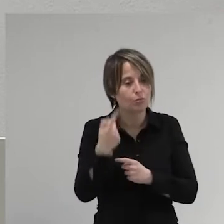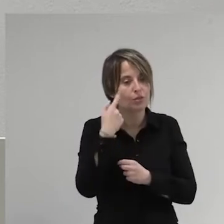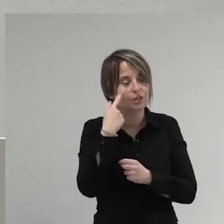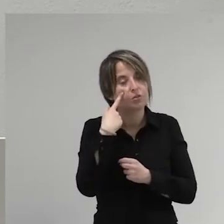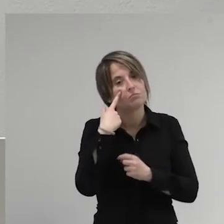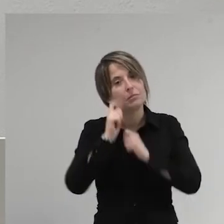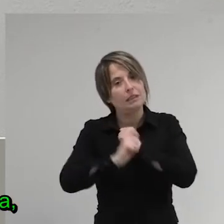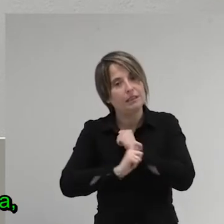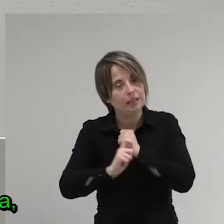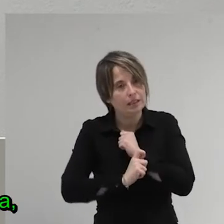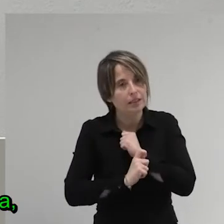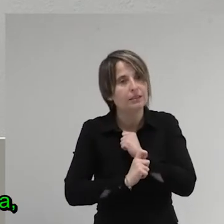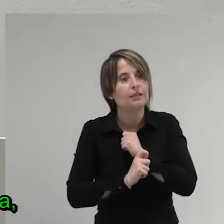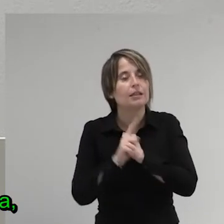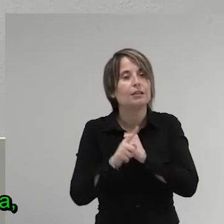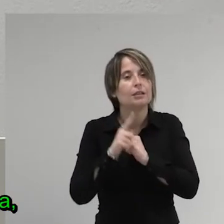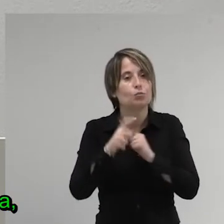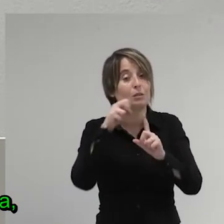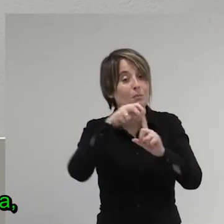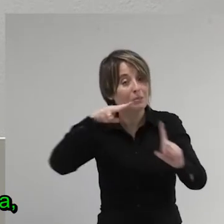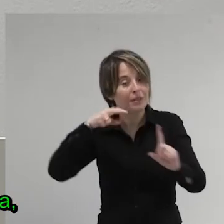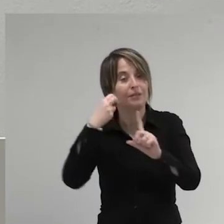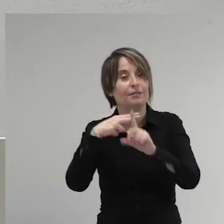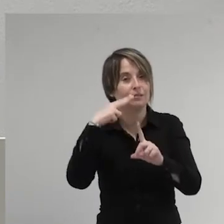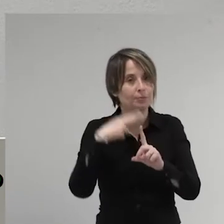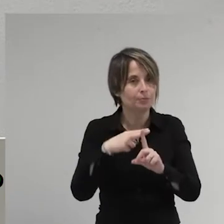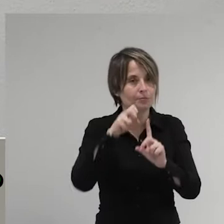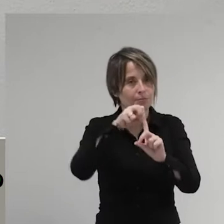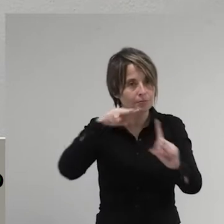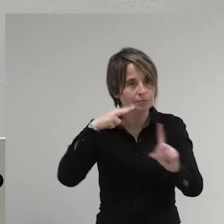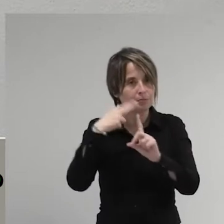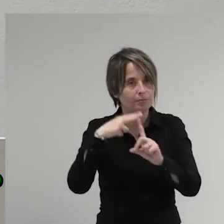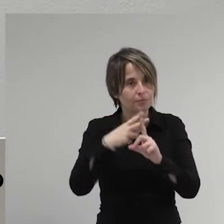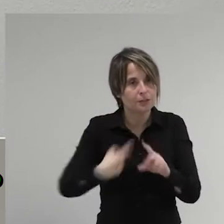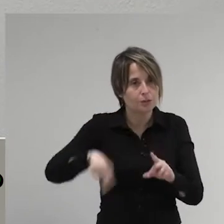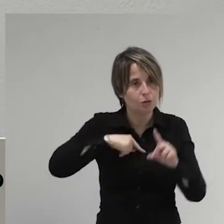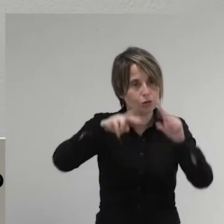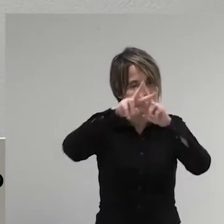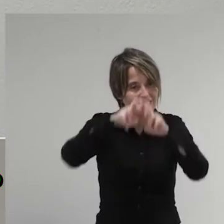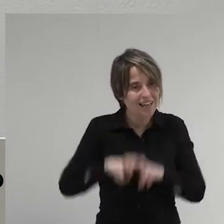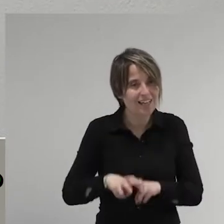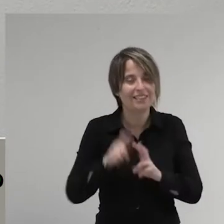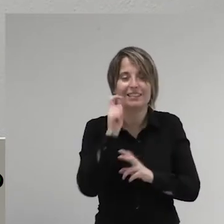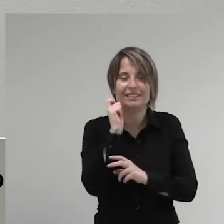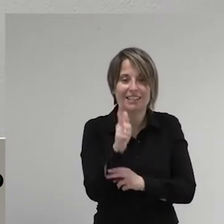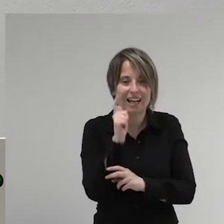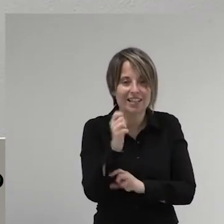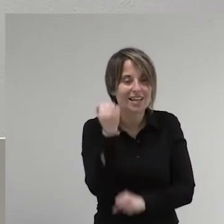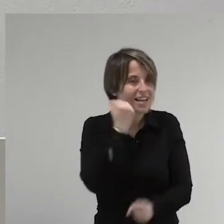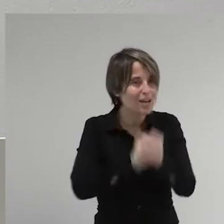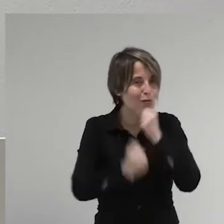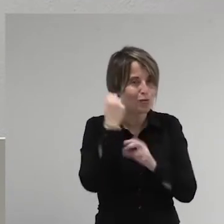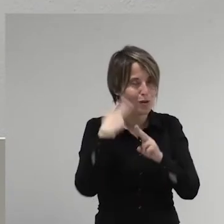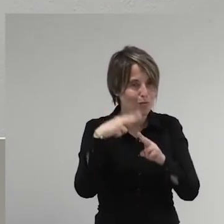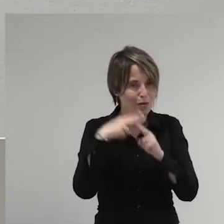o estratégicamente, entonces desde una perspectiva política, que queremos hacer un análisis sistémico de la economía política